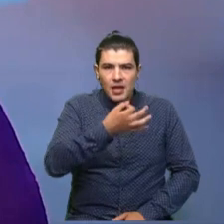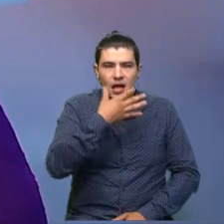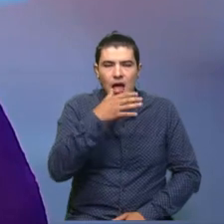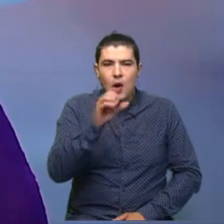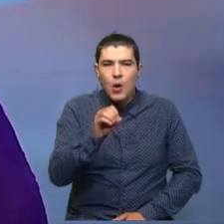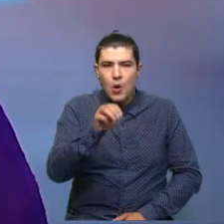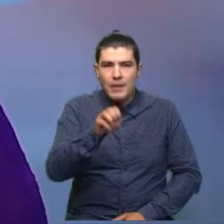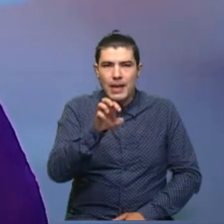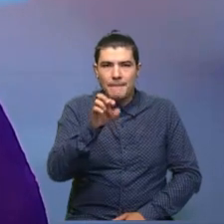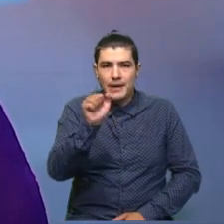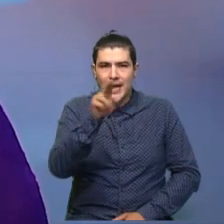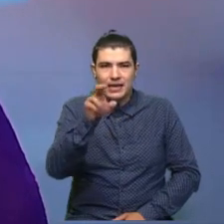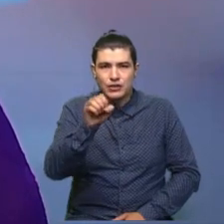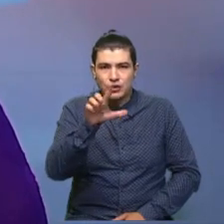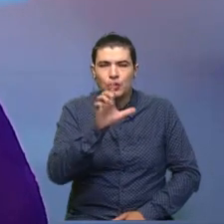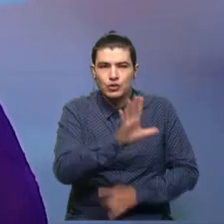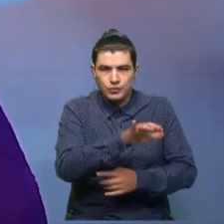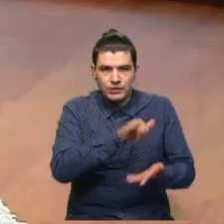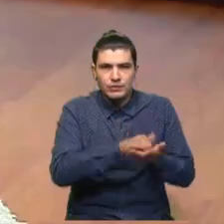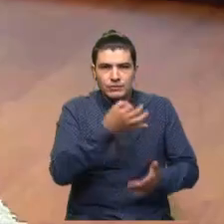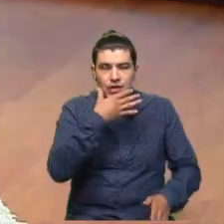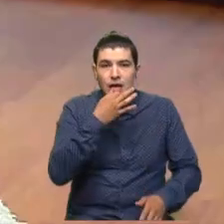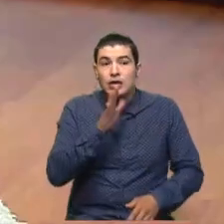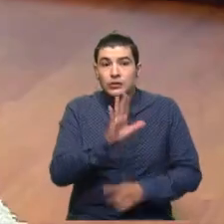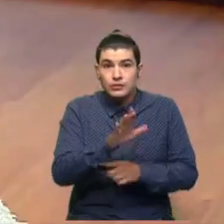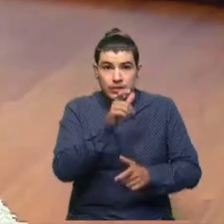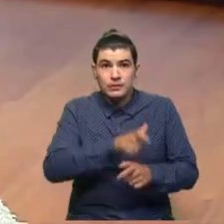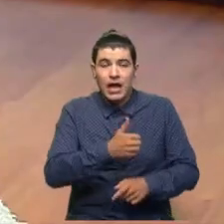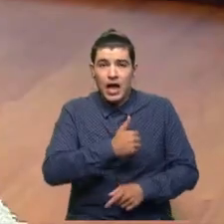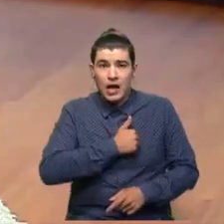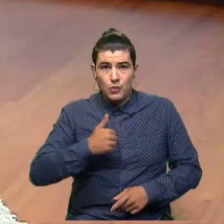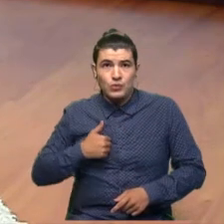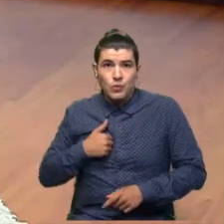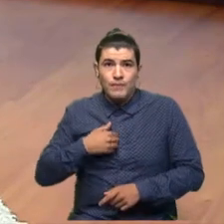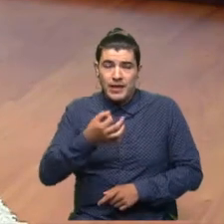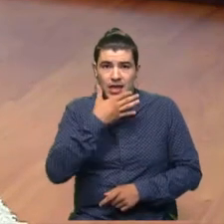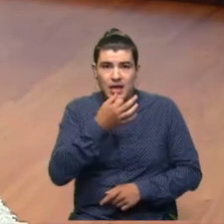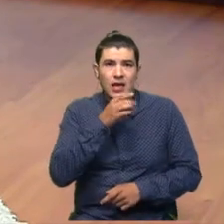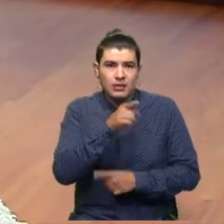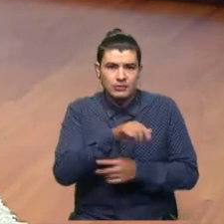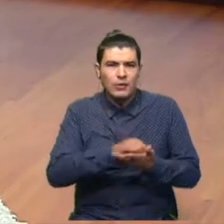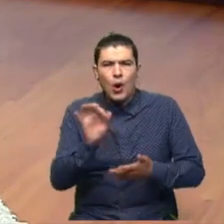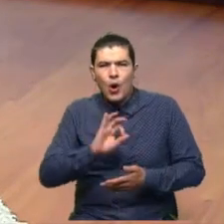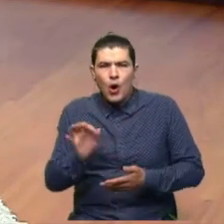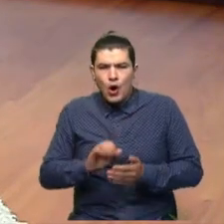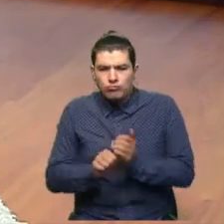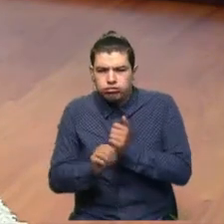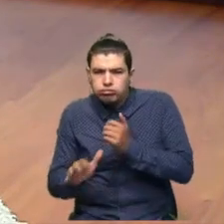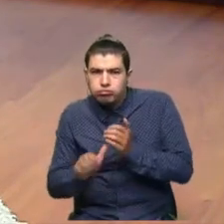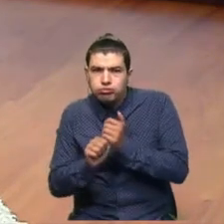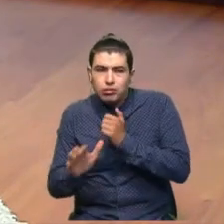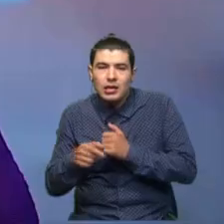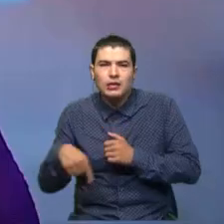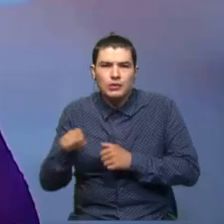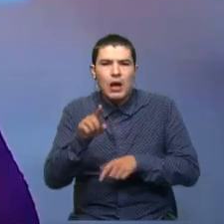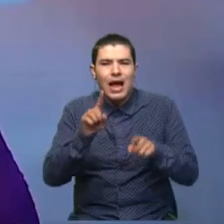esomeprazol, y si el paciente es polimedicado, pantoprazol. Y para el reflujo gastroesofágico, hay ciertos medicamentos